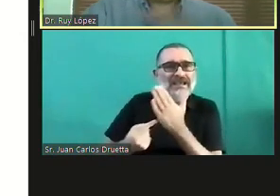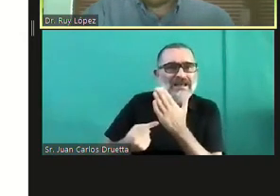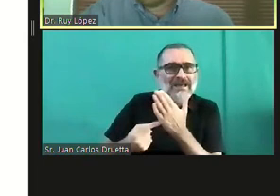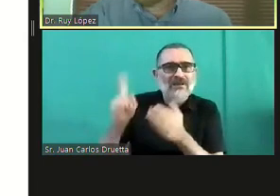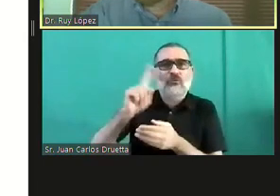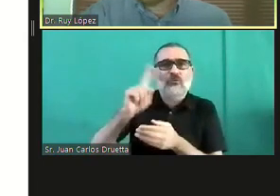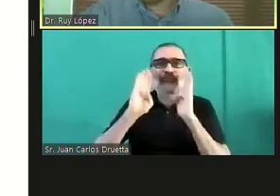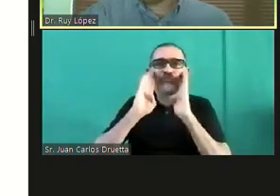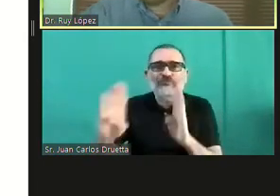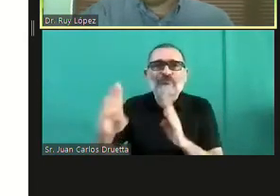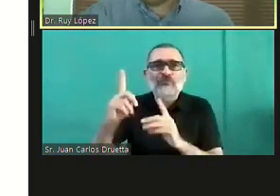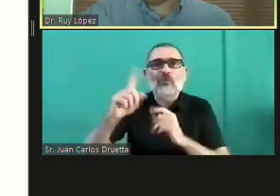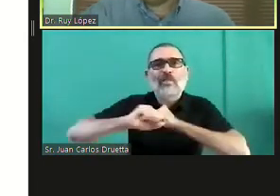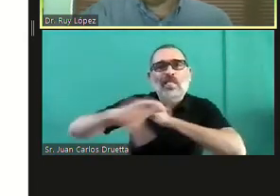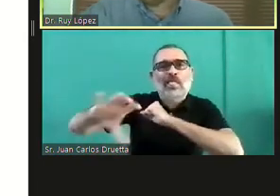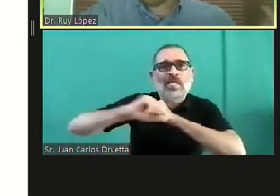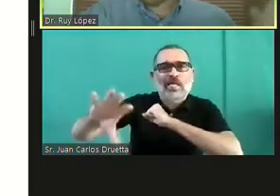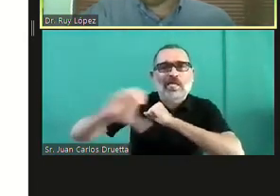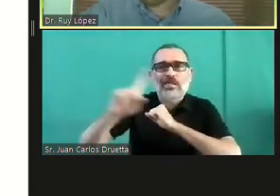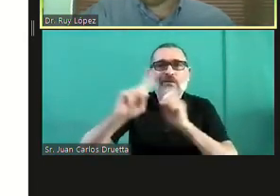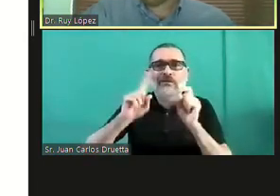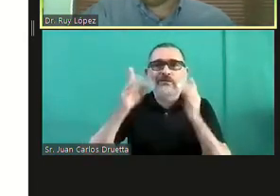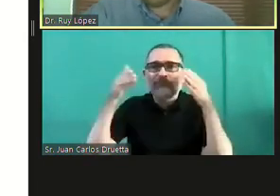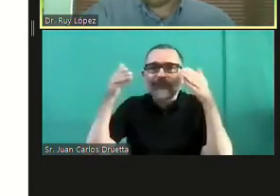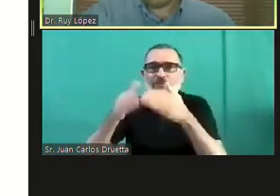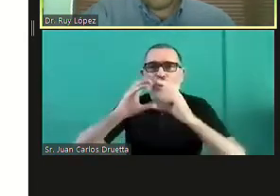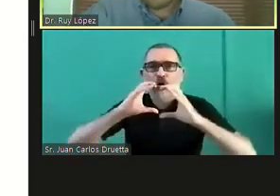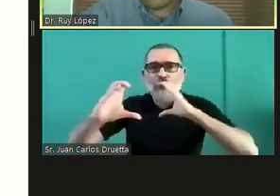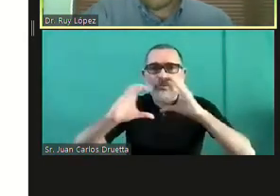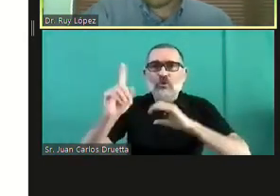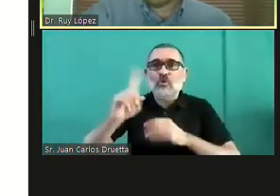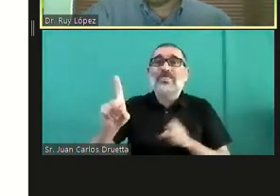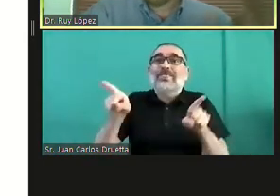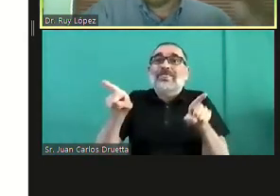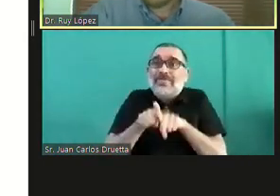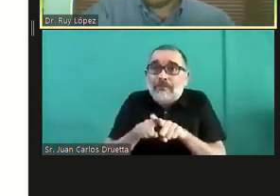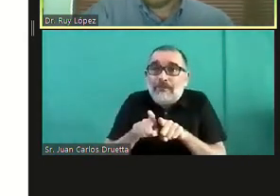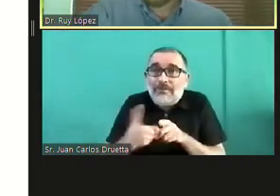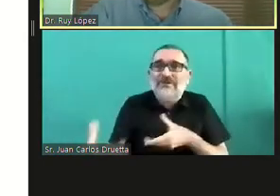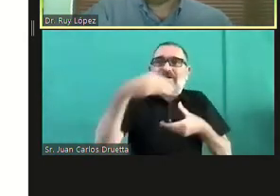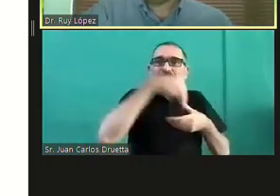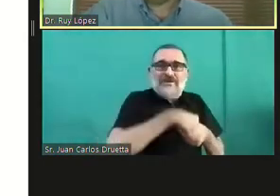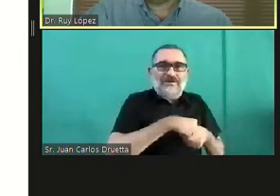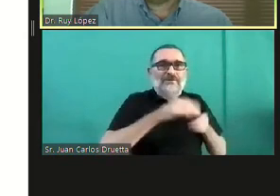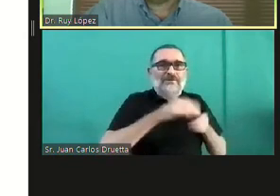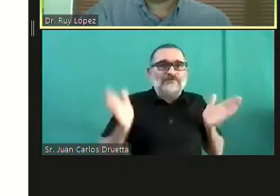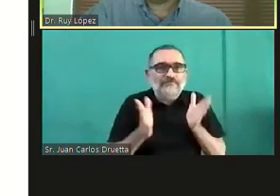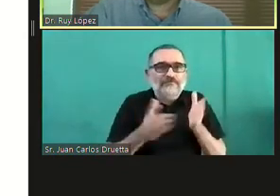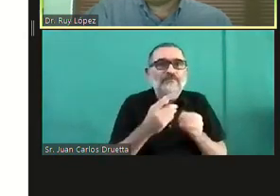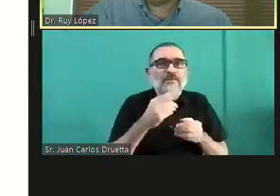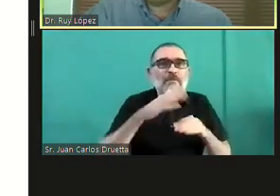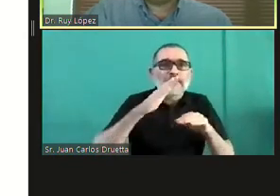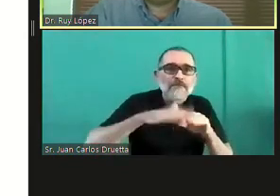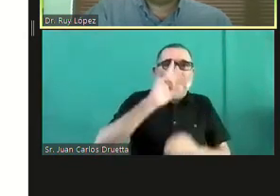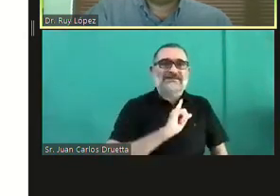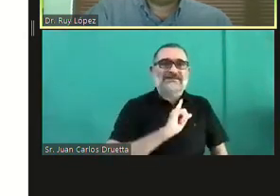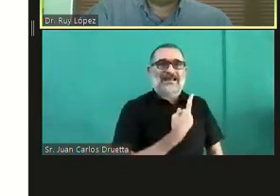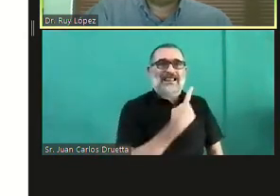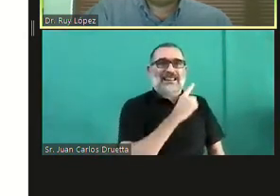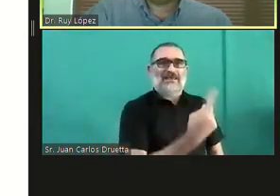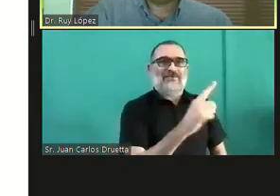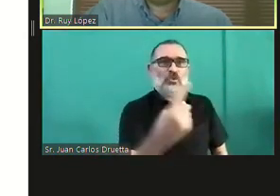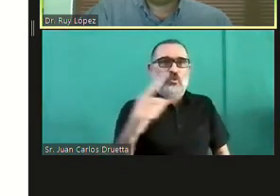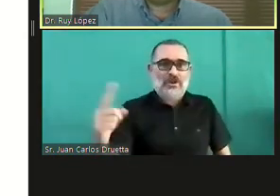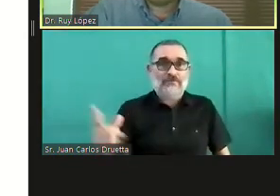otro de los componentes también que se han mencionado ha sido también un aceleramiento y mayor agresividad en la política